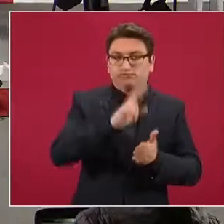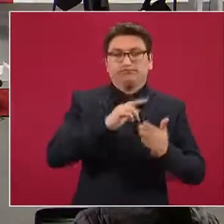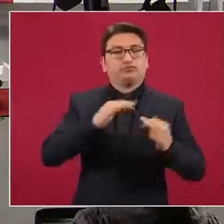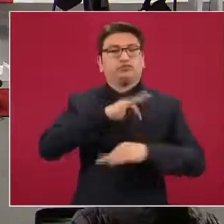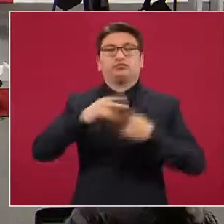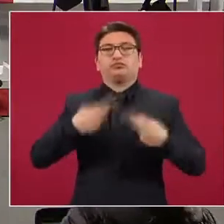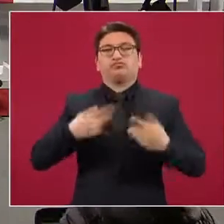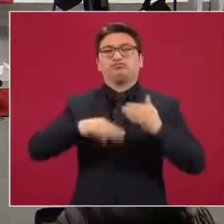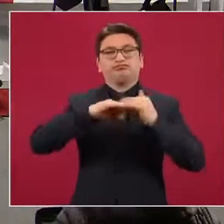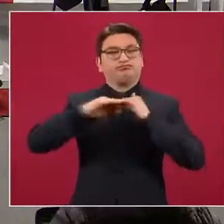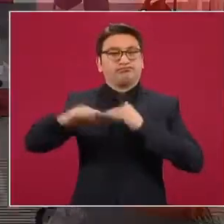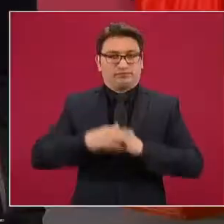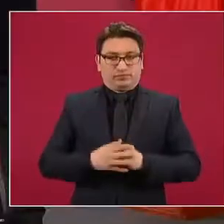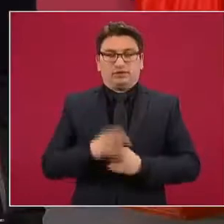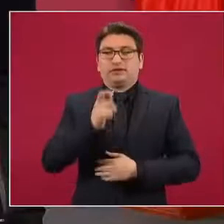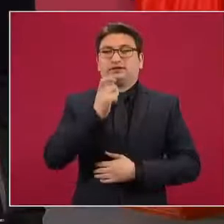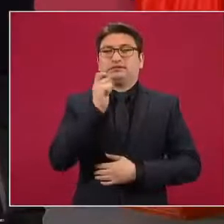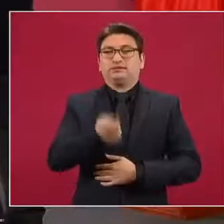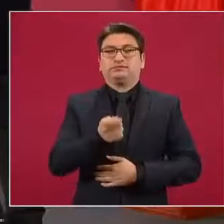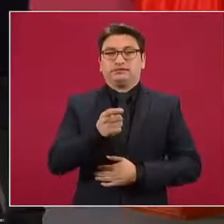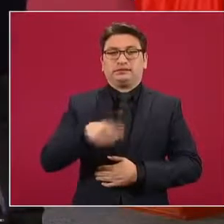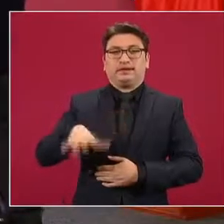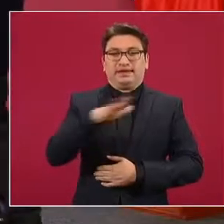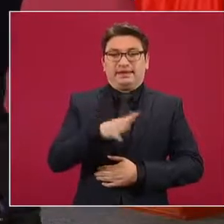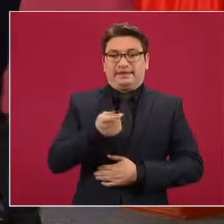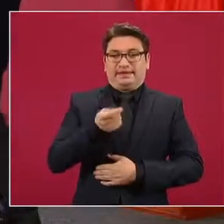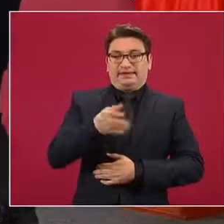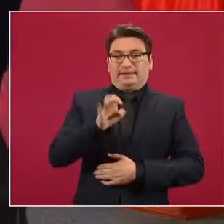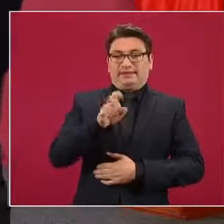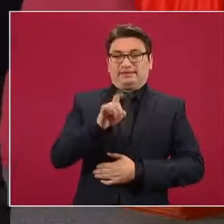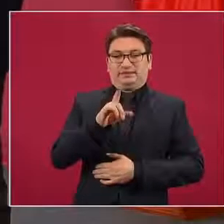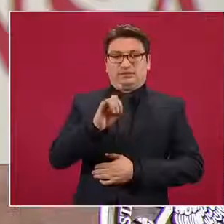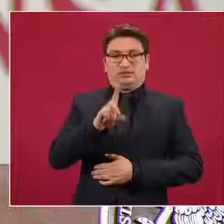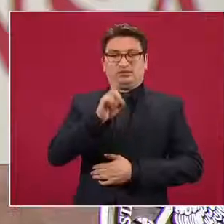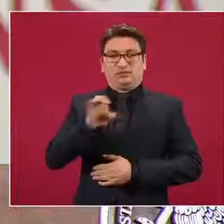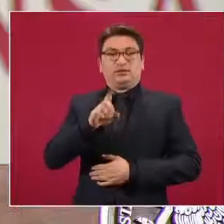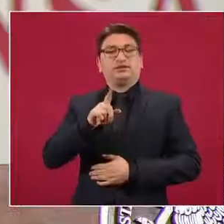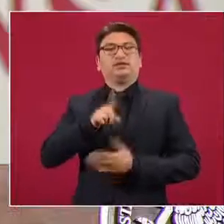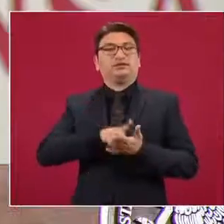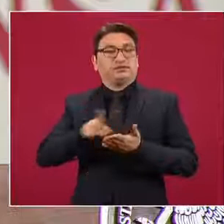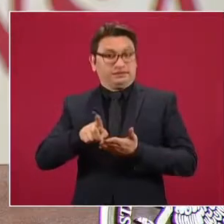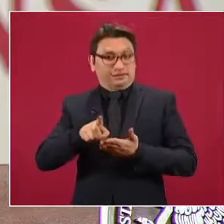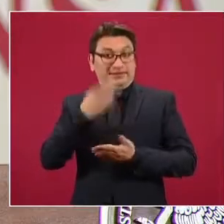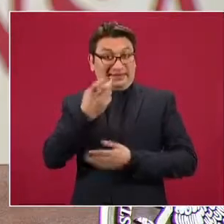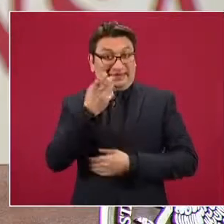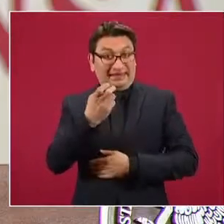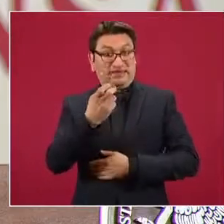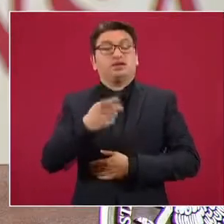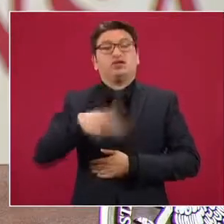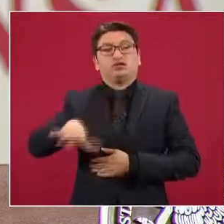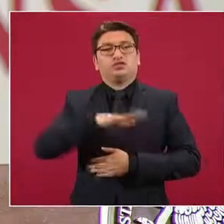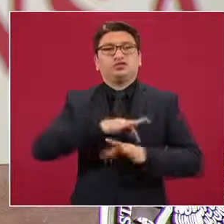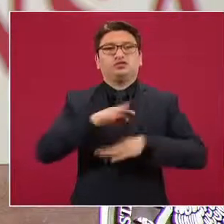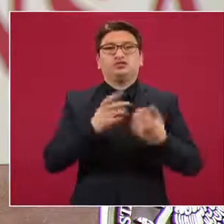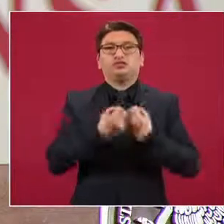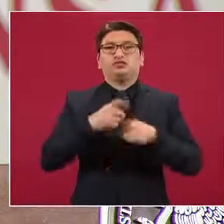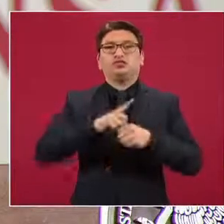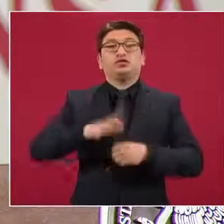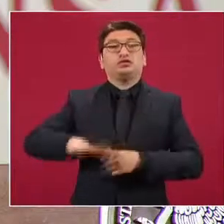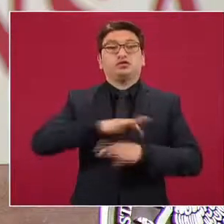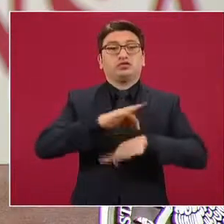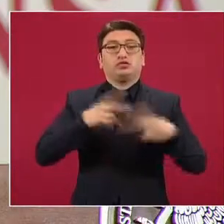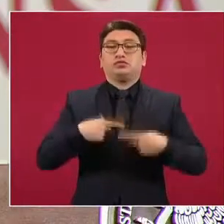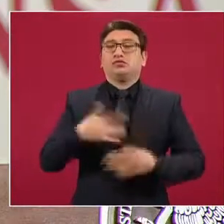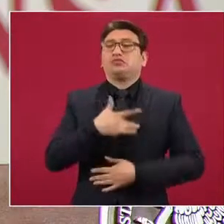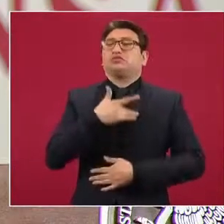distingo. A eso se le llama Estado de Derecho. Y de esa forma se genera en la sociedad certidumbre